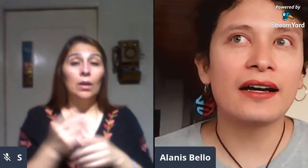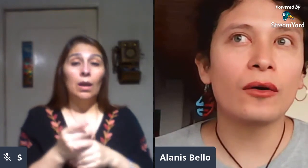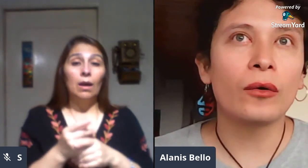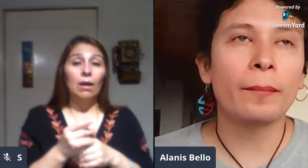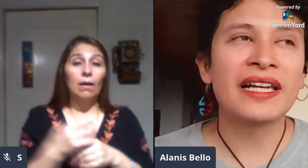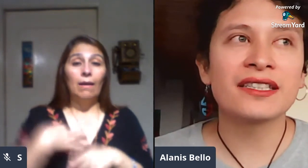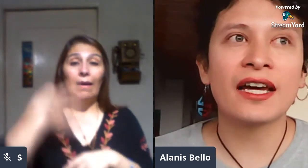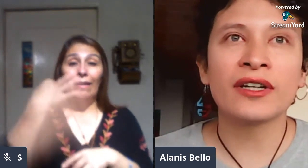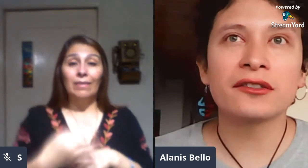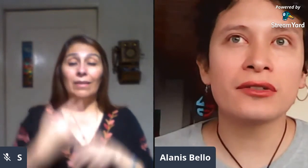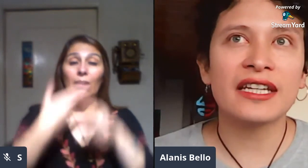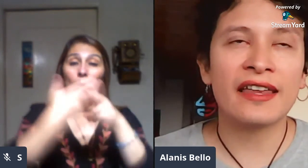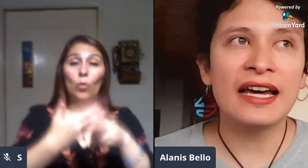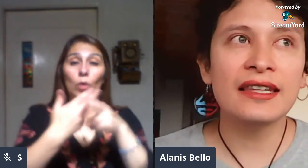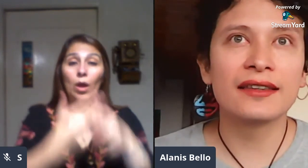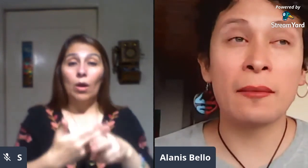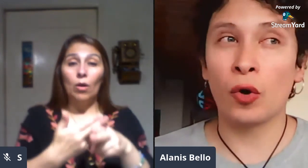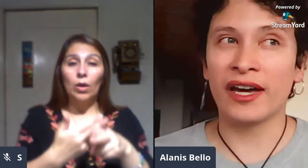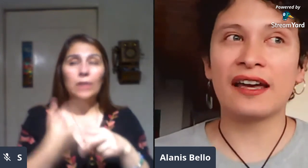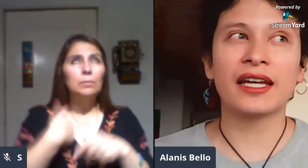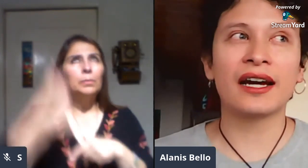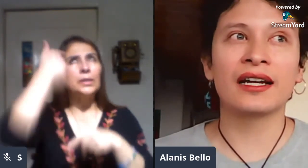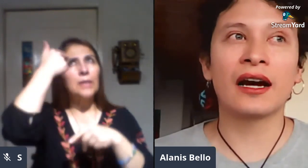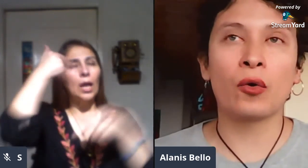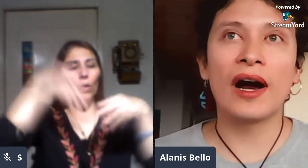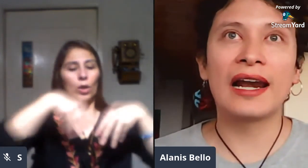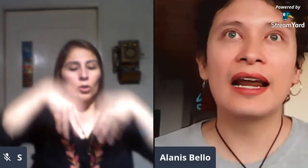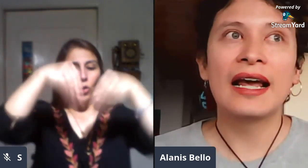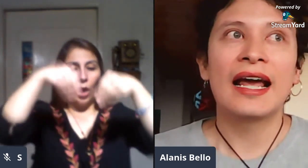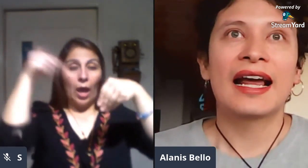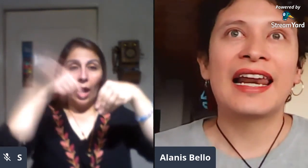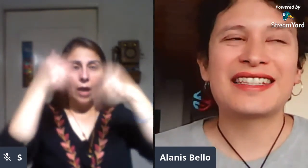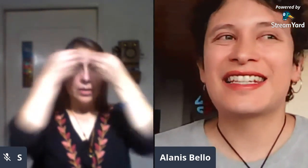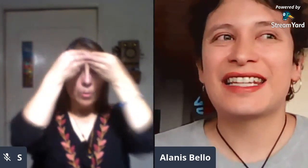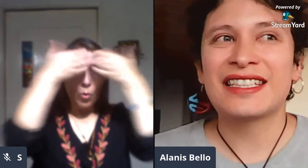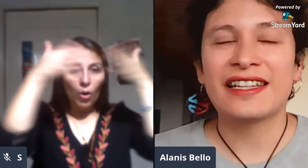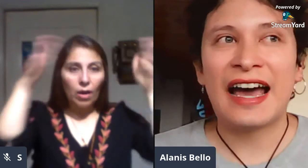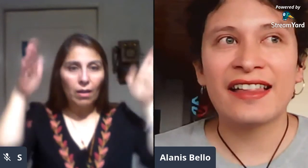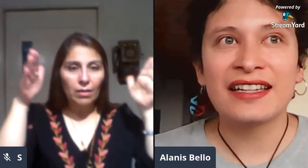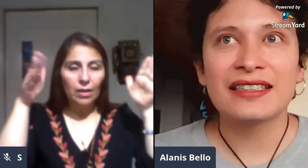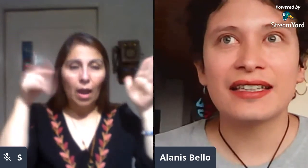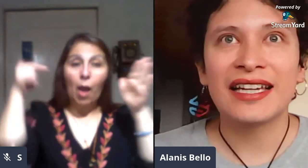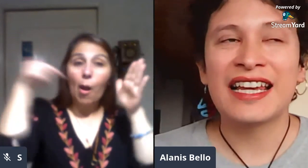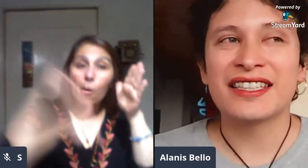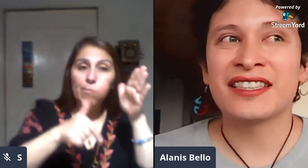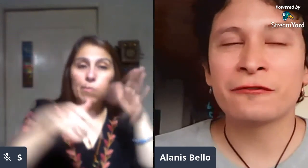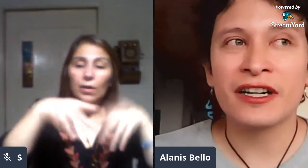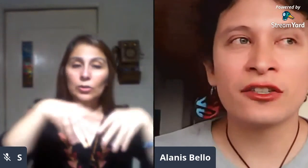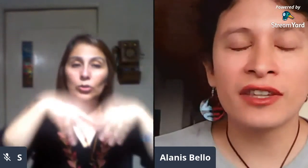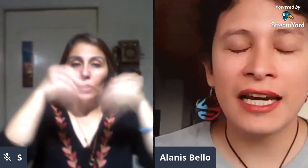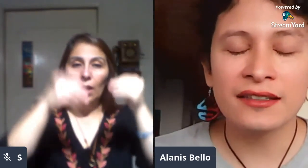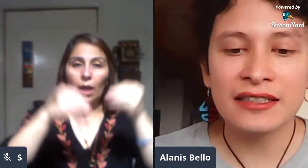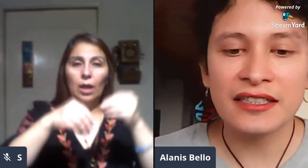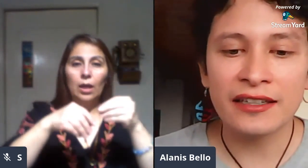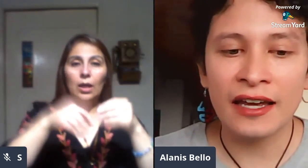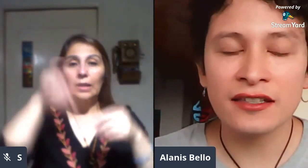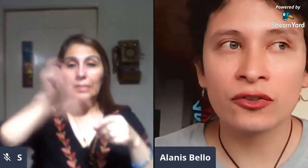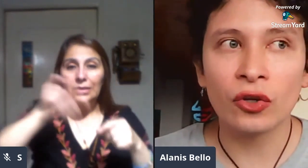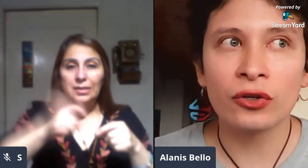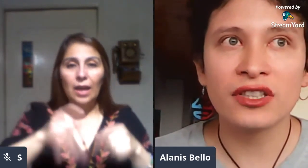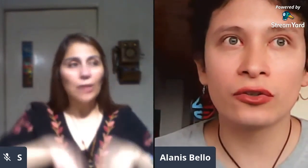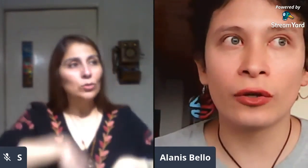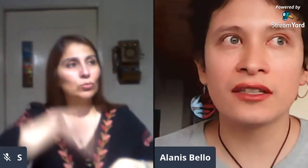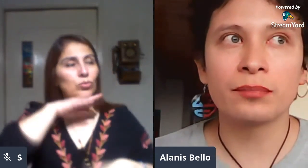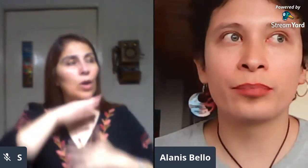implica pensar una sociedad democrática en la cual las necesidades y la satisfacción de las necesidades